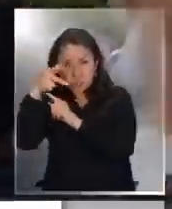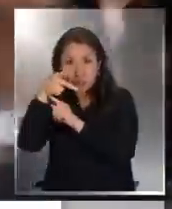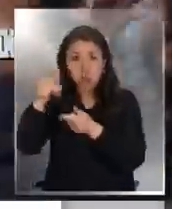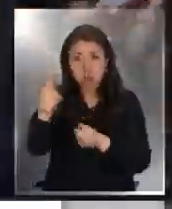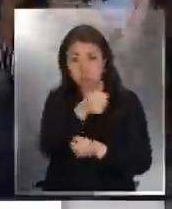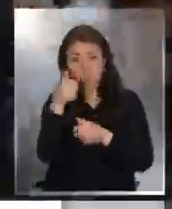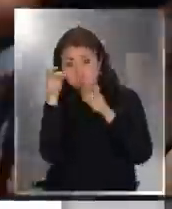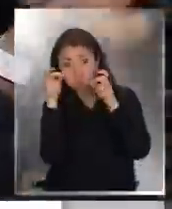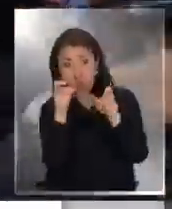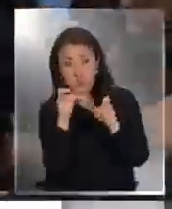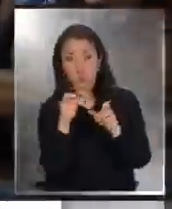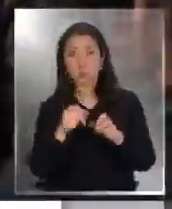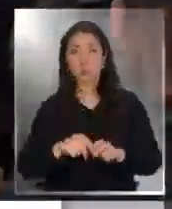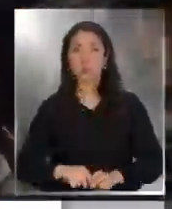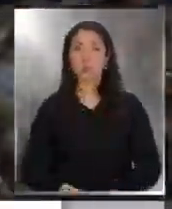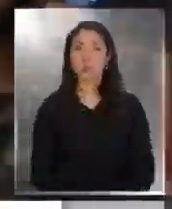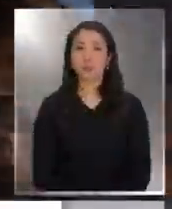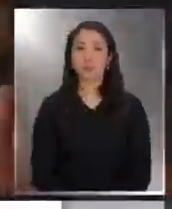mundo.